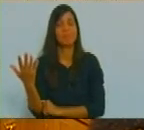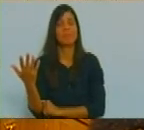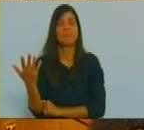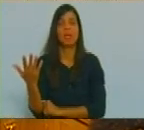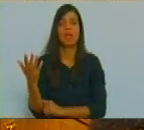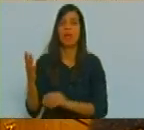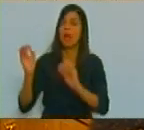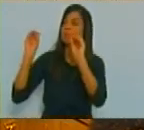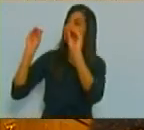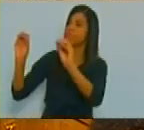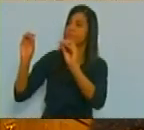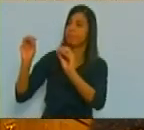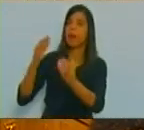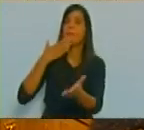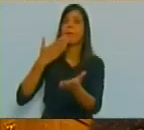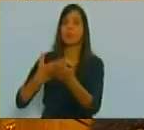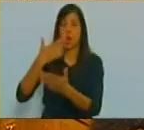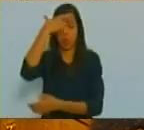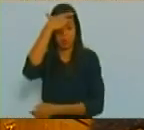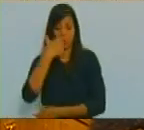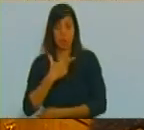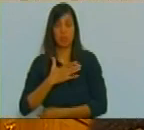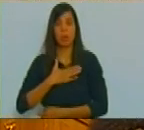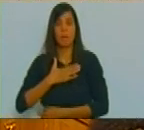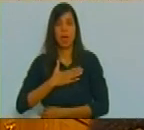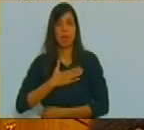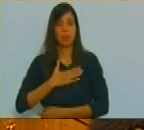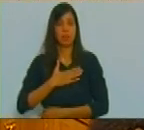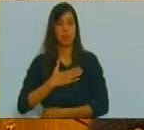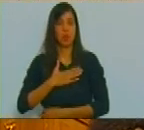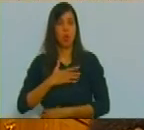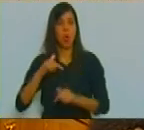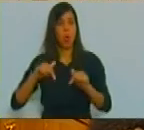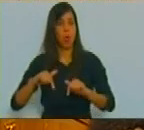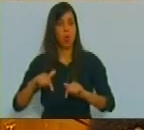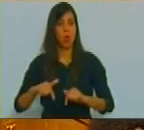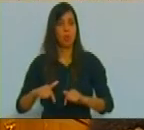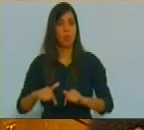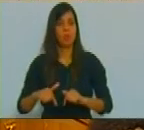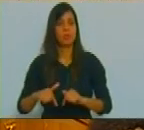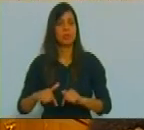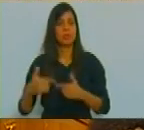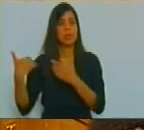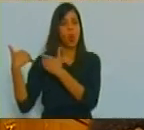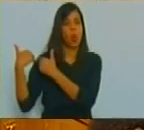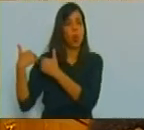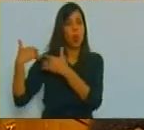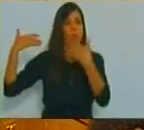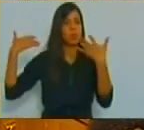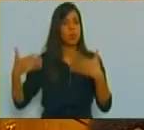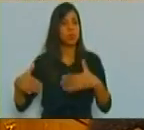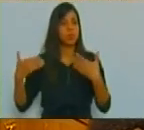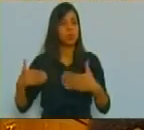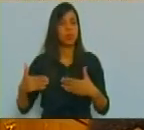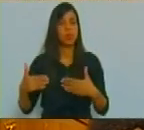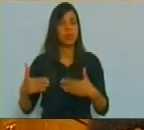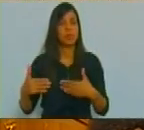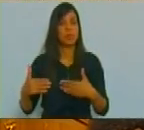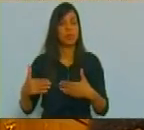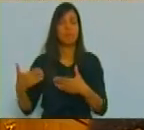en mi caso personal que me tocó hoy tomar esta responsabilidad la